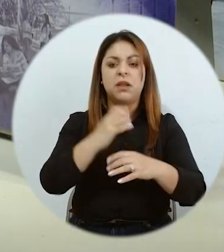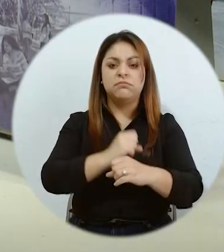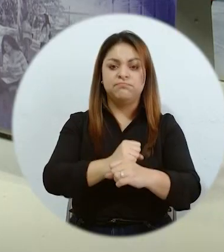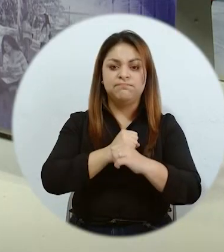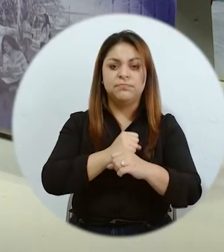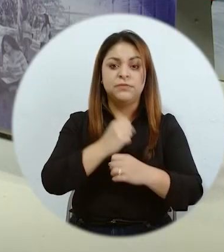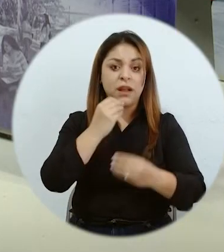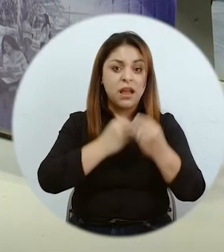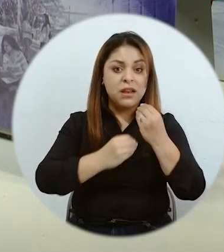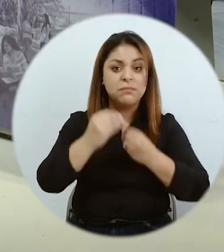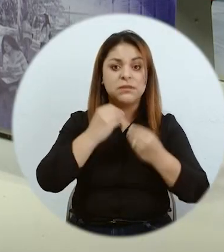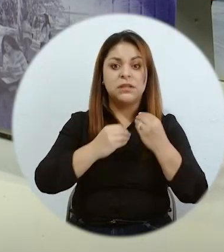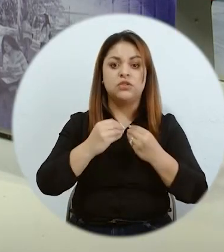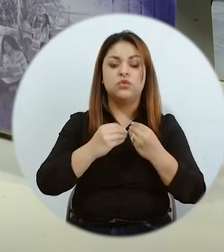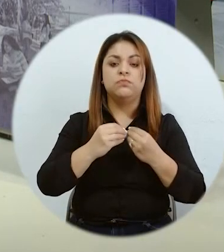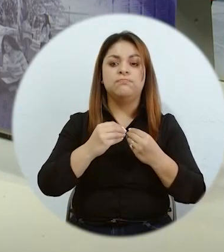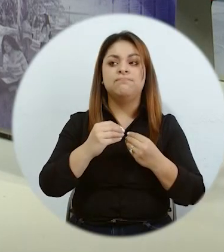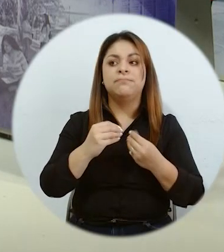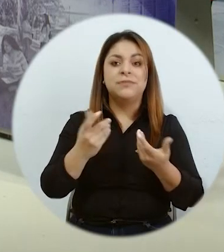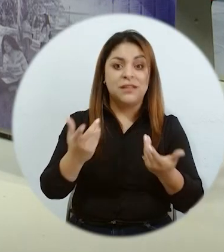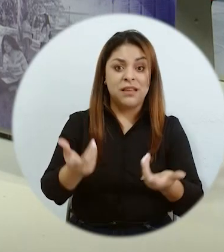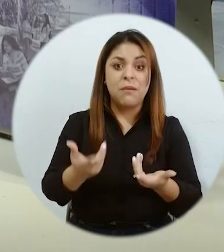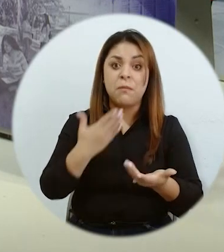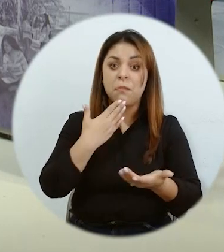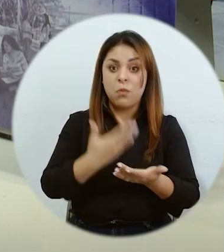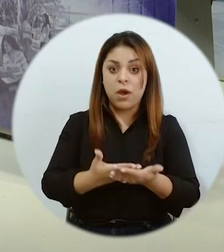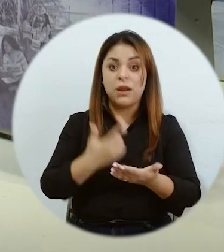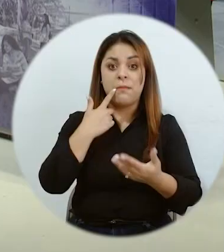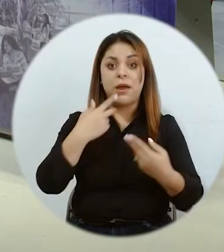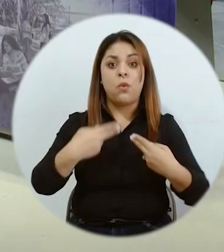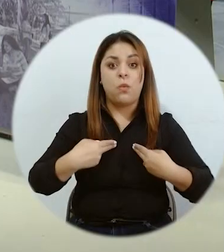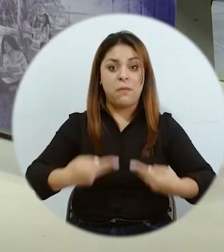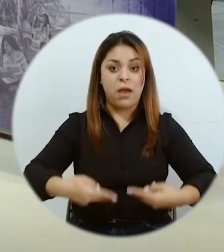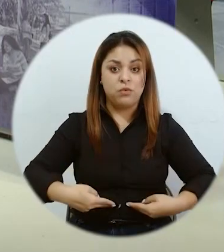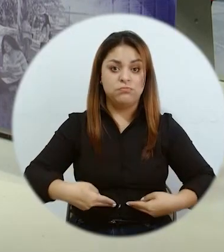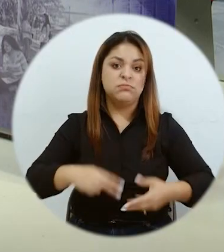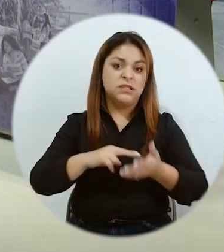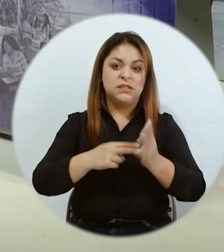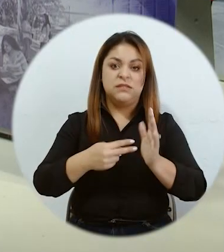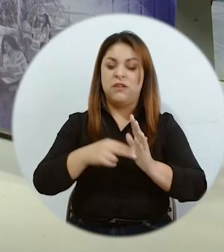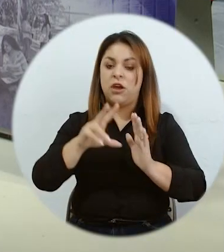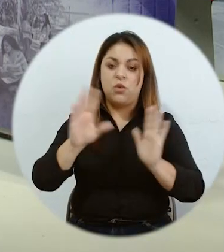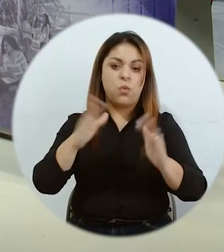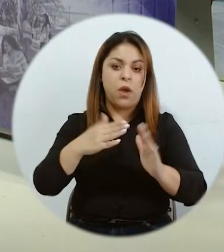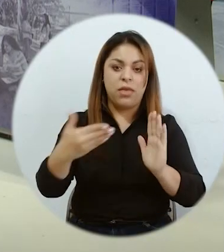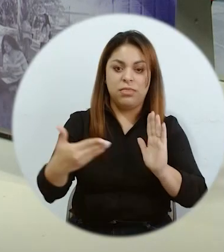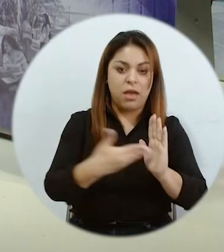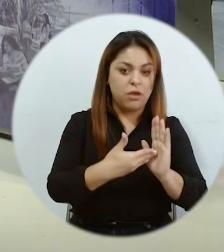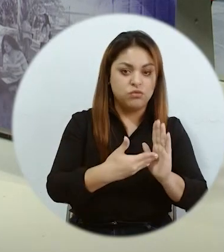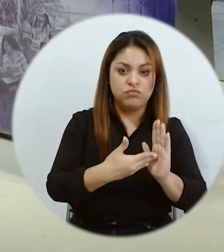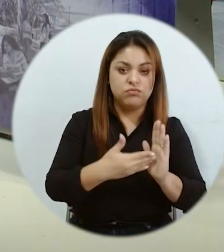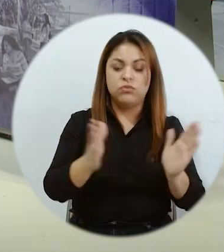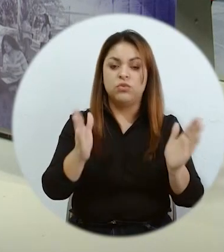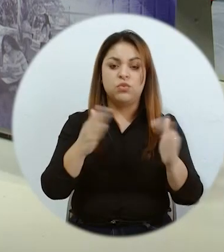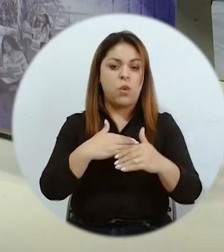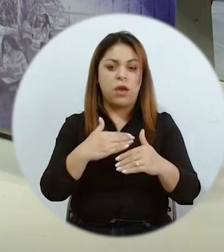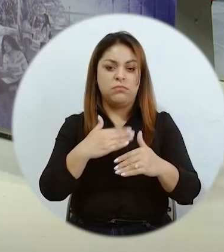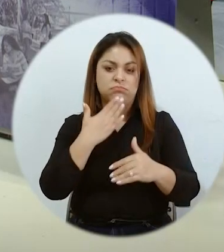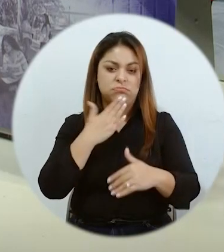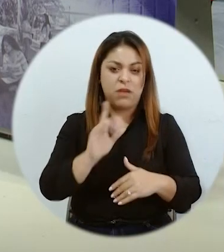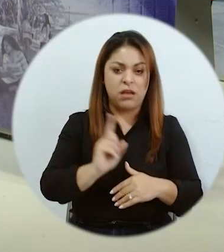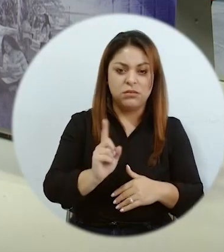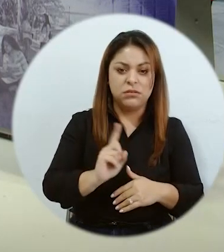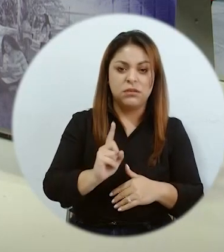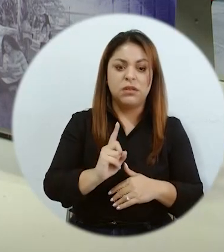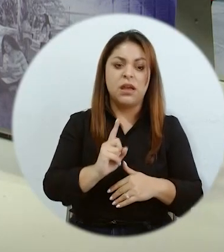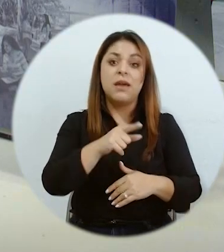que la alimentación no solamente es inocua para el ser humano, es decir, que no le causa daños, sino que tiene su papel nutritivo, sino que además no